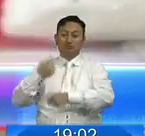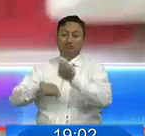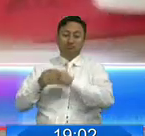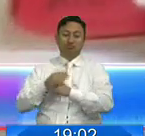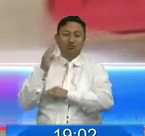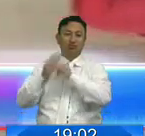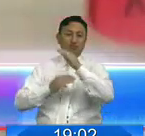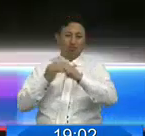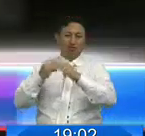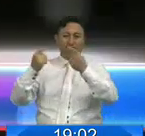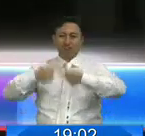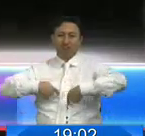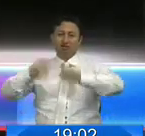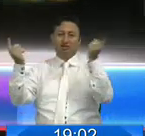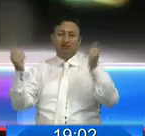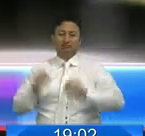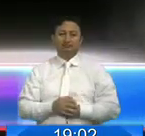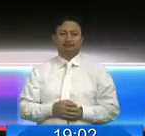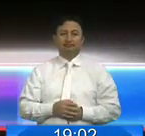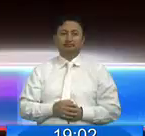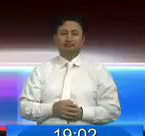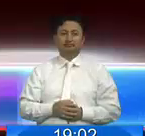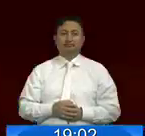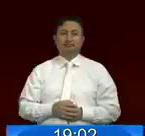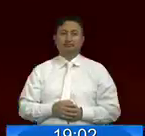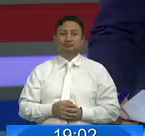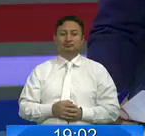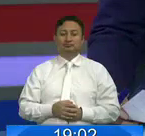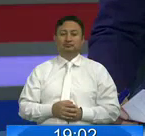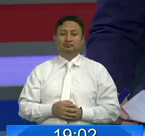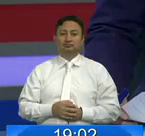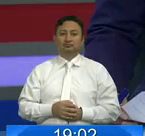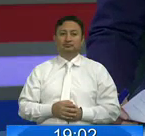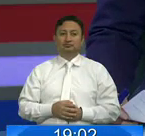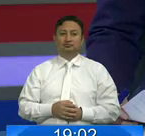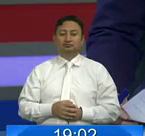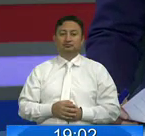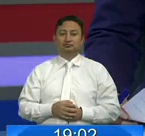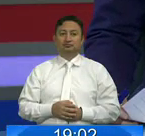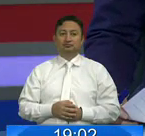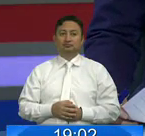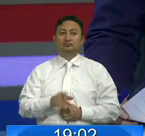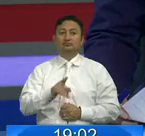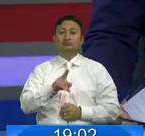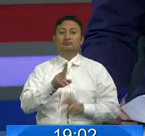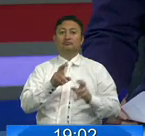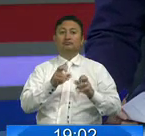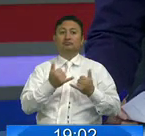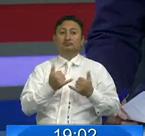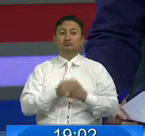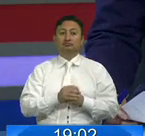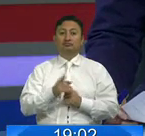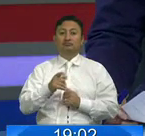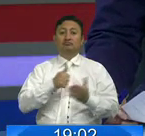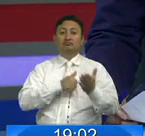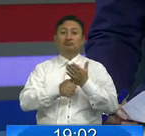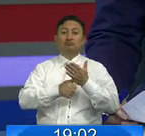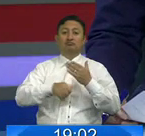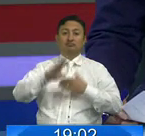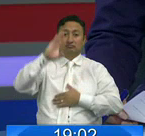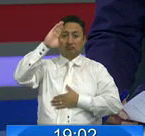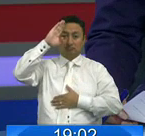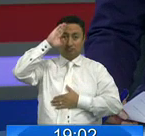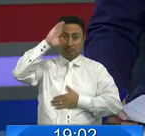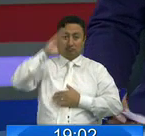del mundo. Informó Valeria Navarro. En el ámbito nacional, les contamos que la ministra de Gobierno anuncia